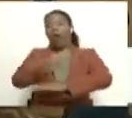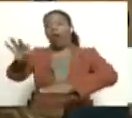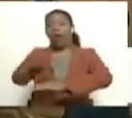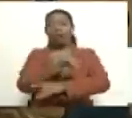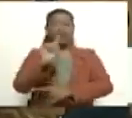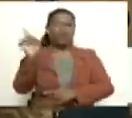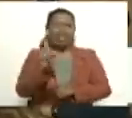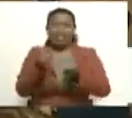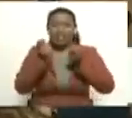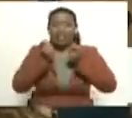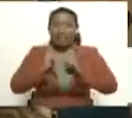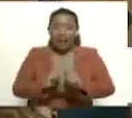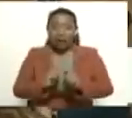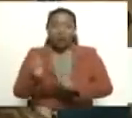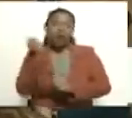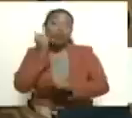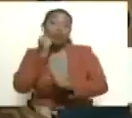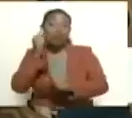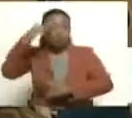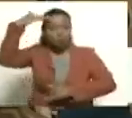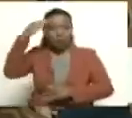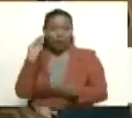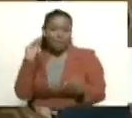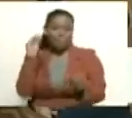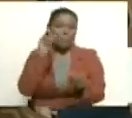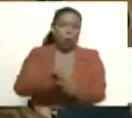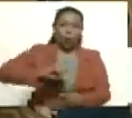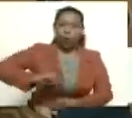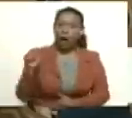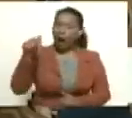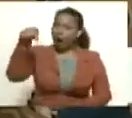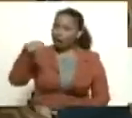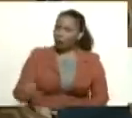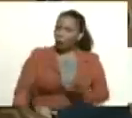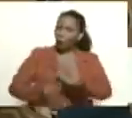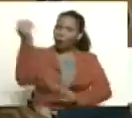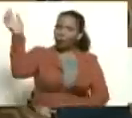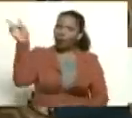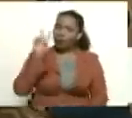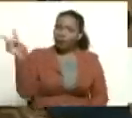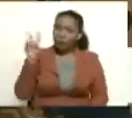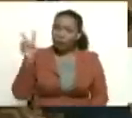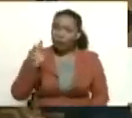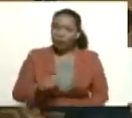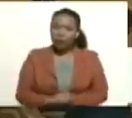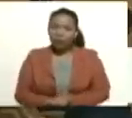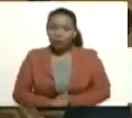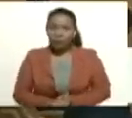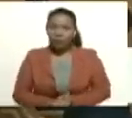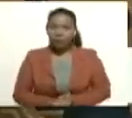un intento de incursión militar y policial en contra de Venezuela,